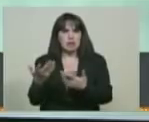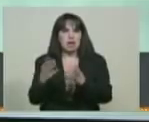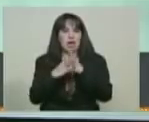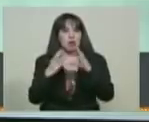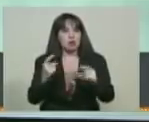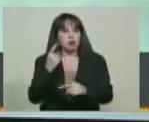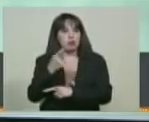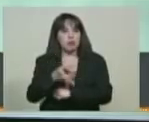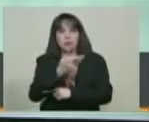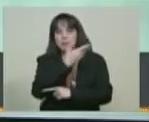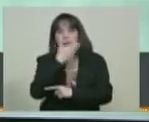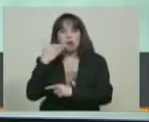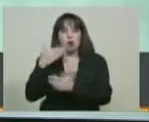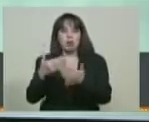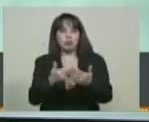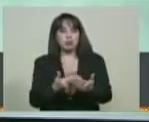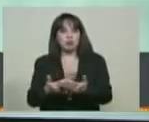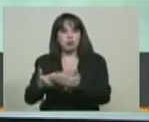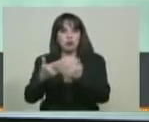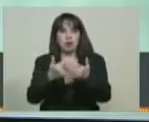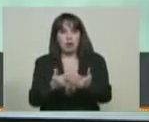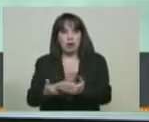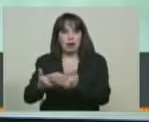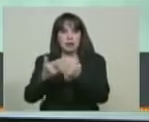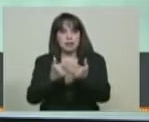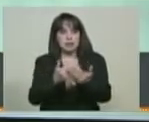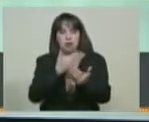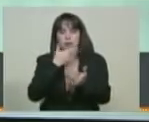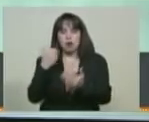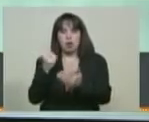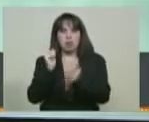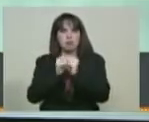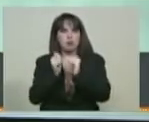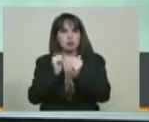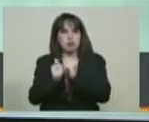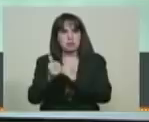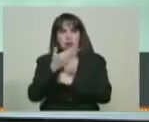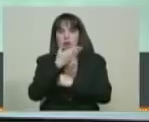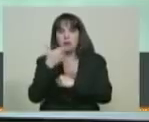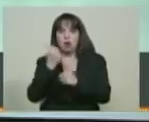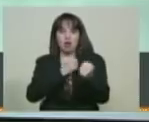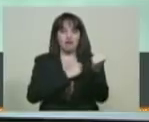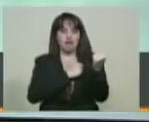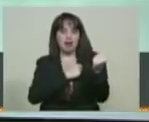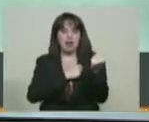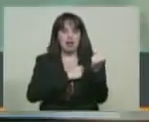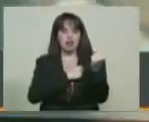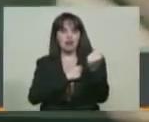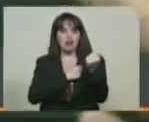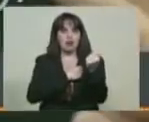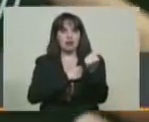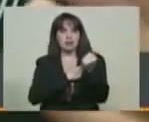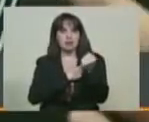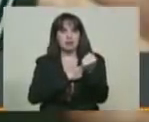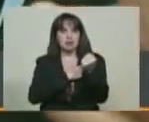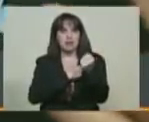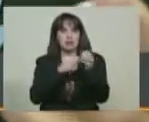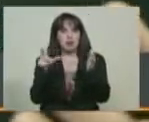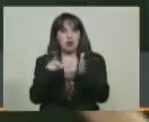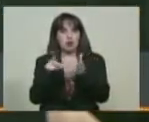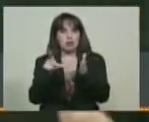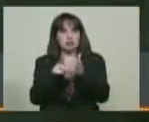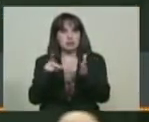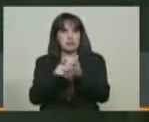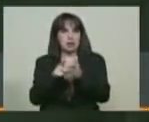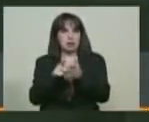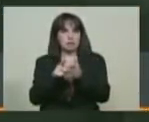ser los mejores estudiantes, los mejores deportistas, los mejores bailadores y bailarines de sus liceos,